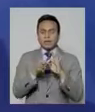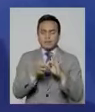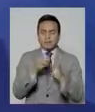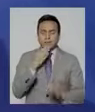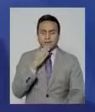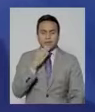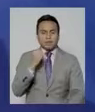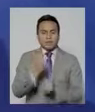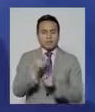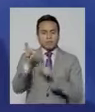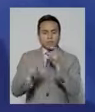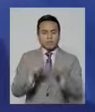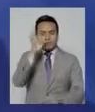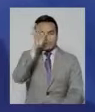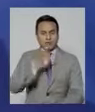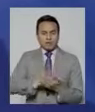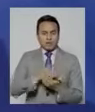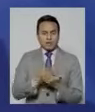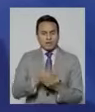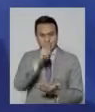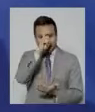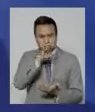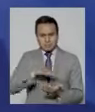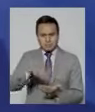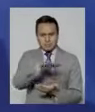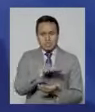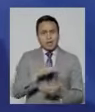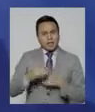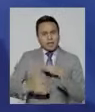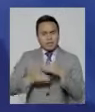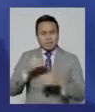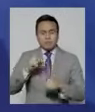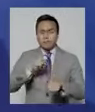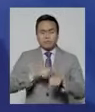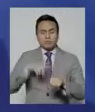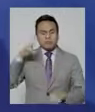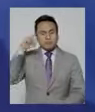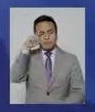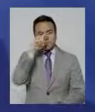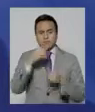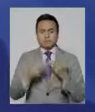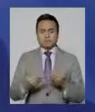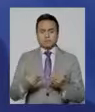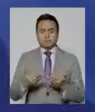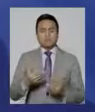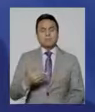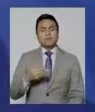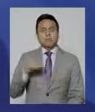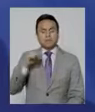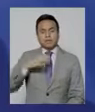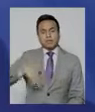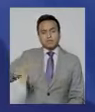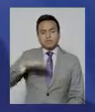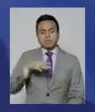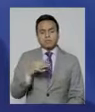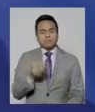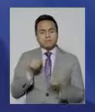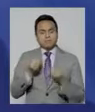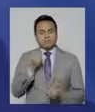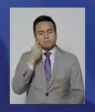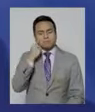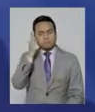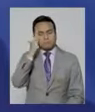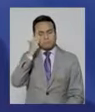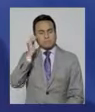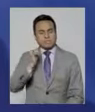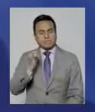la labor de los funcionarios de salud, salir adelante. Estamos pasando por un momento difícil, eso nadie lo puede desconocer,